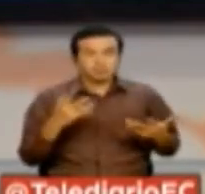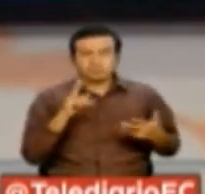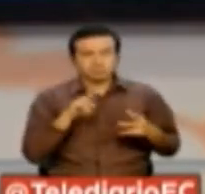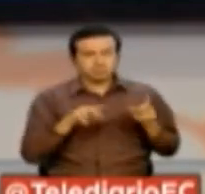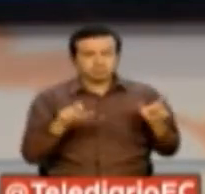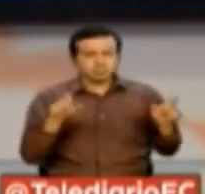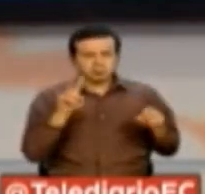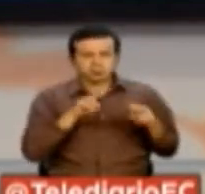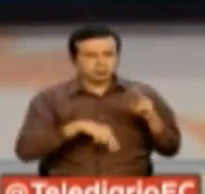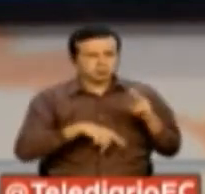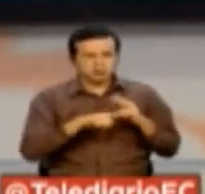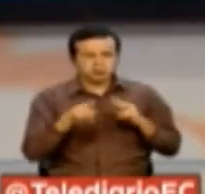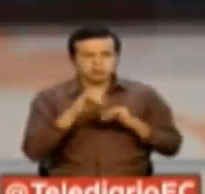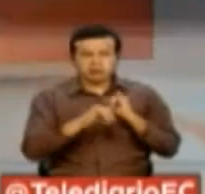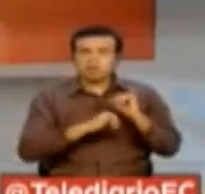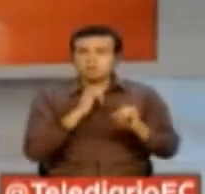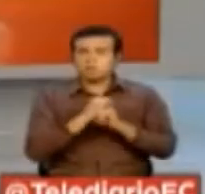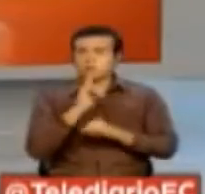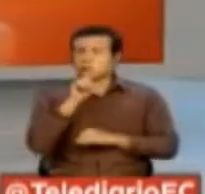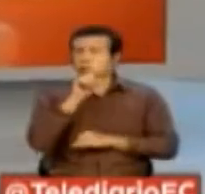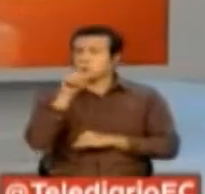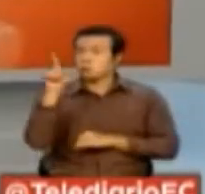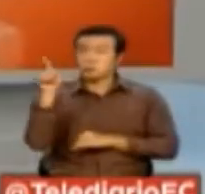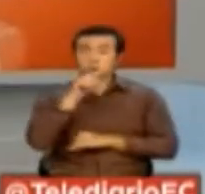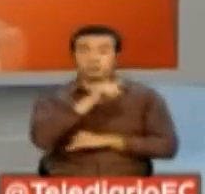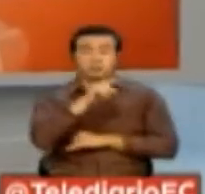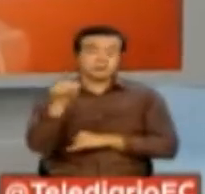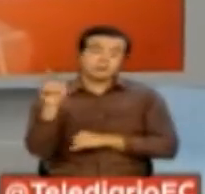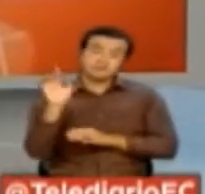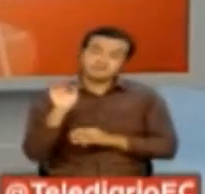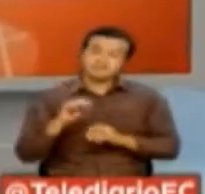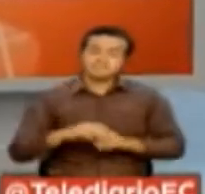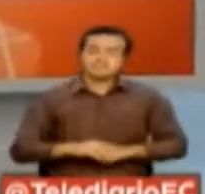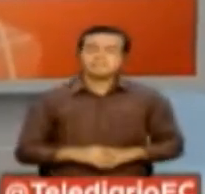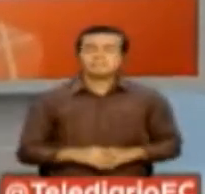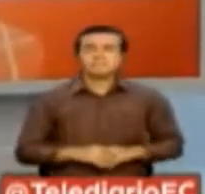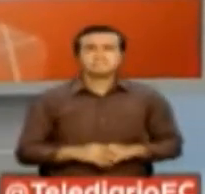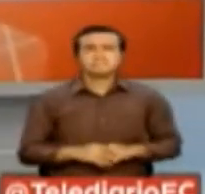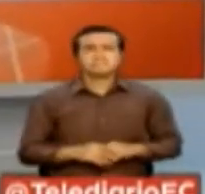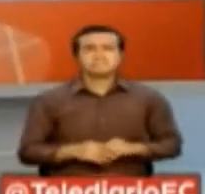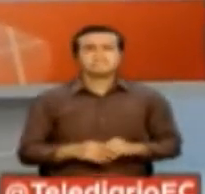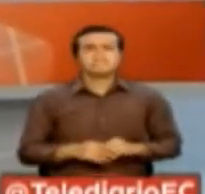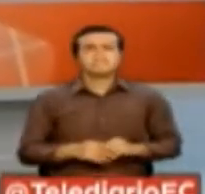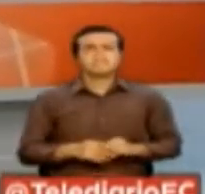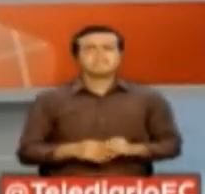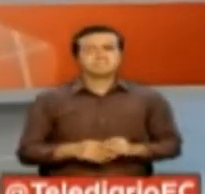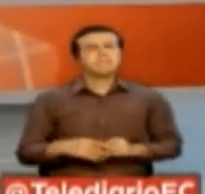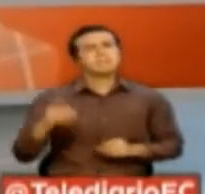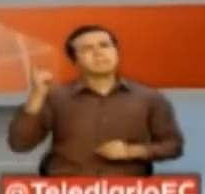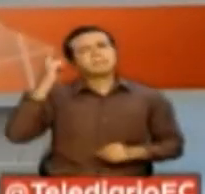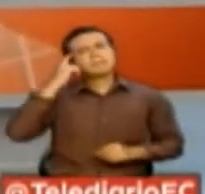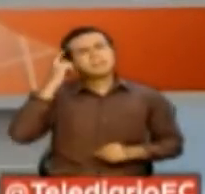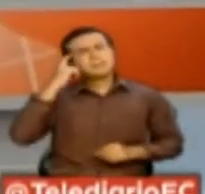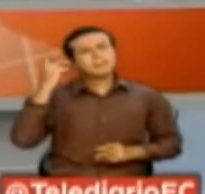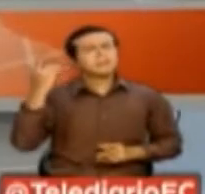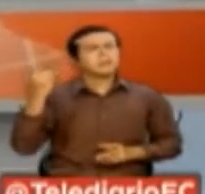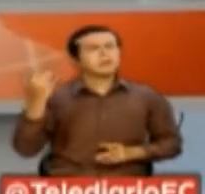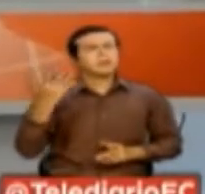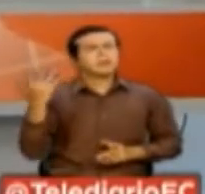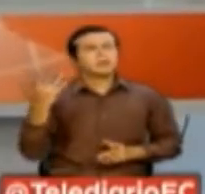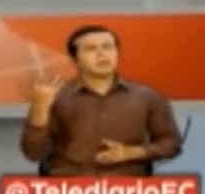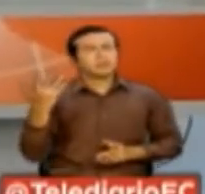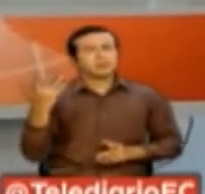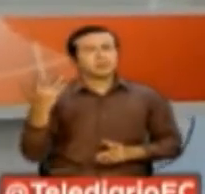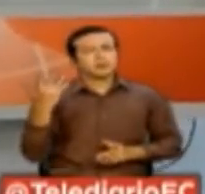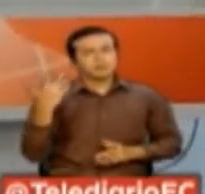el nivel internacional pero inescapable mente yo creo que no se puede soslayar